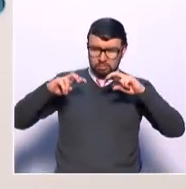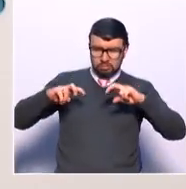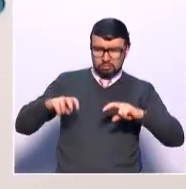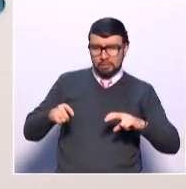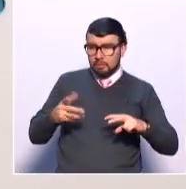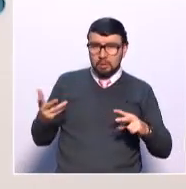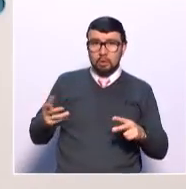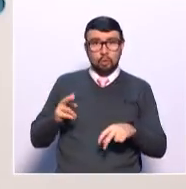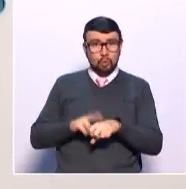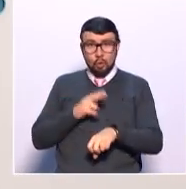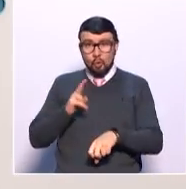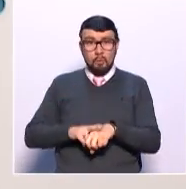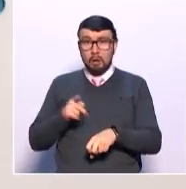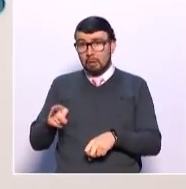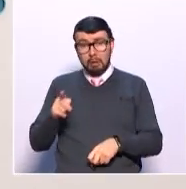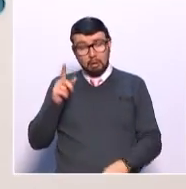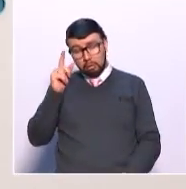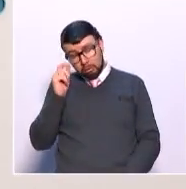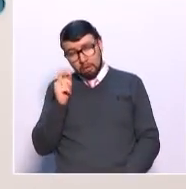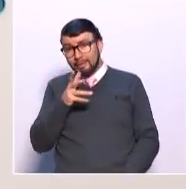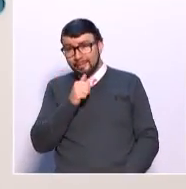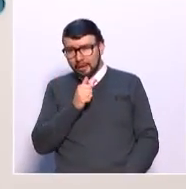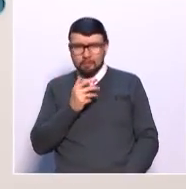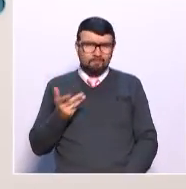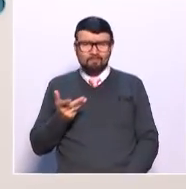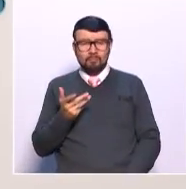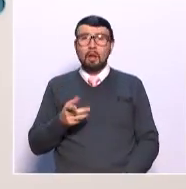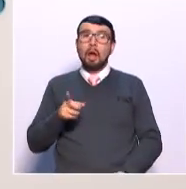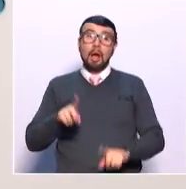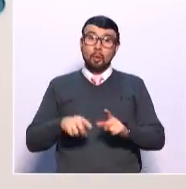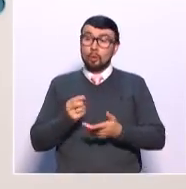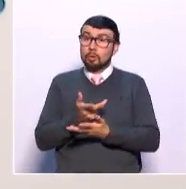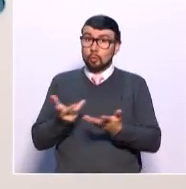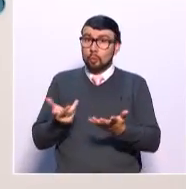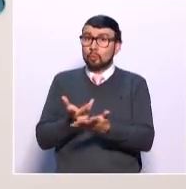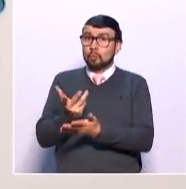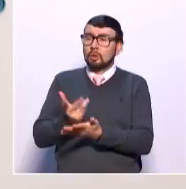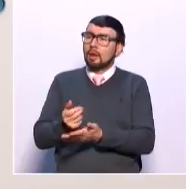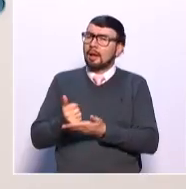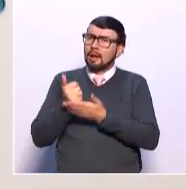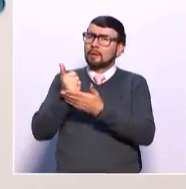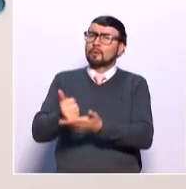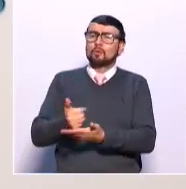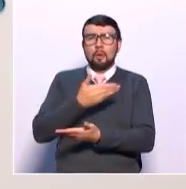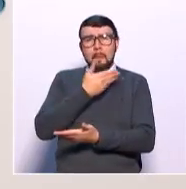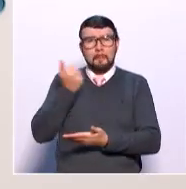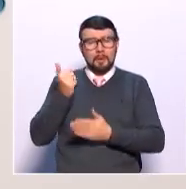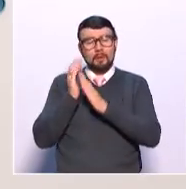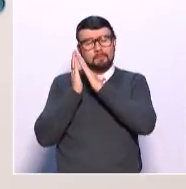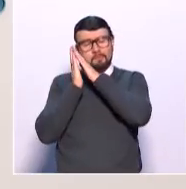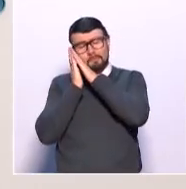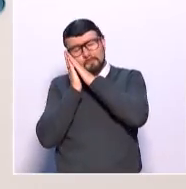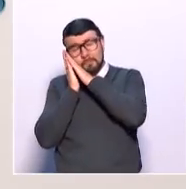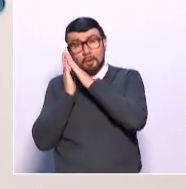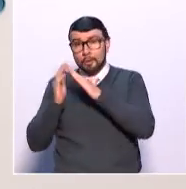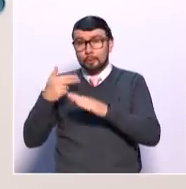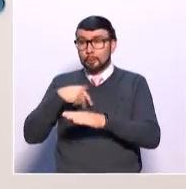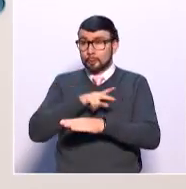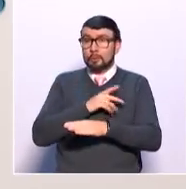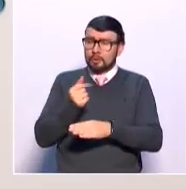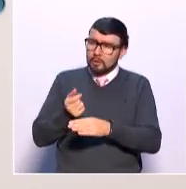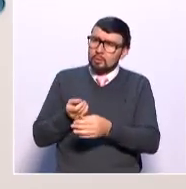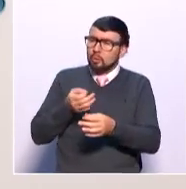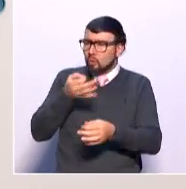que no duerman hay cosas que le ayudan a mejorar un poco el sueño y nosotros tratando de manejar productos diferentes a los